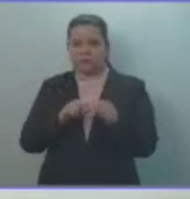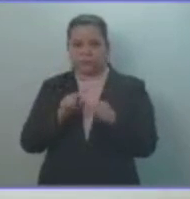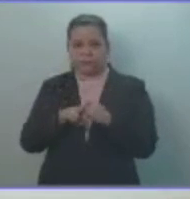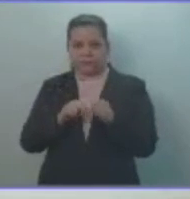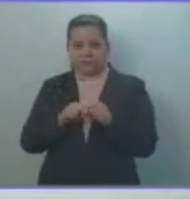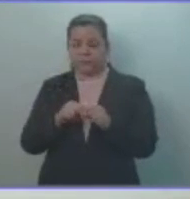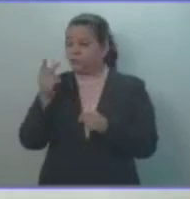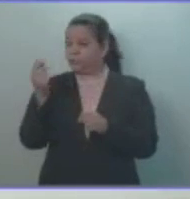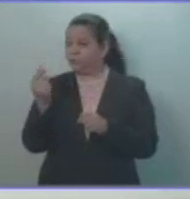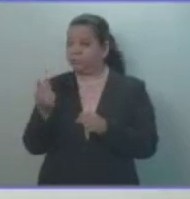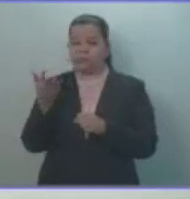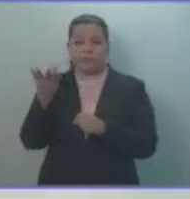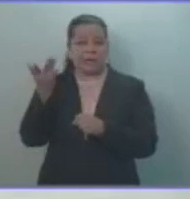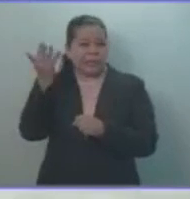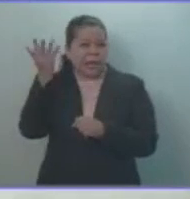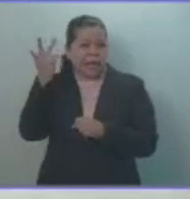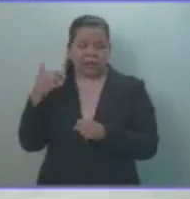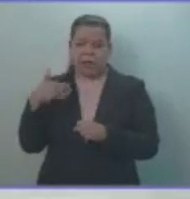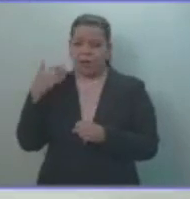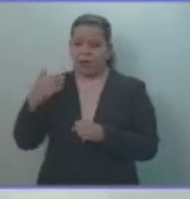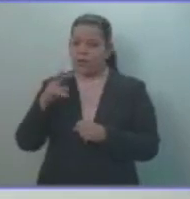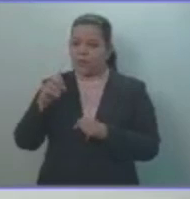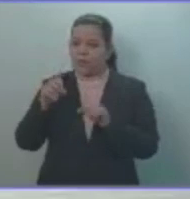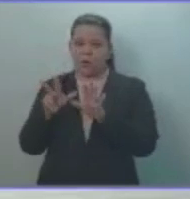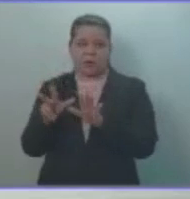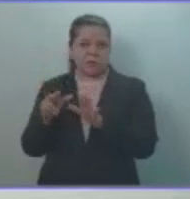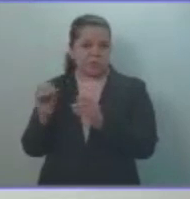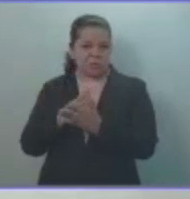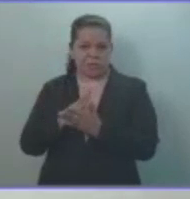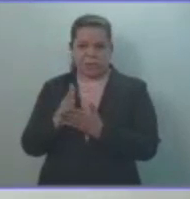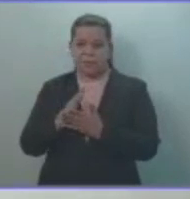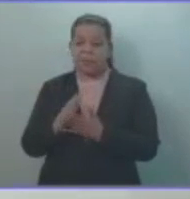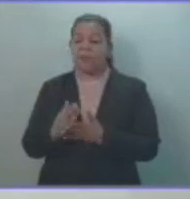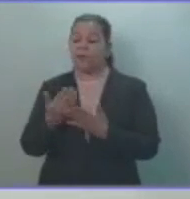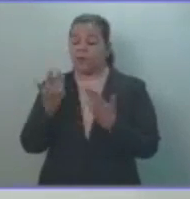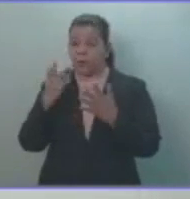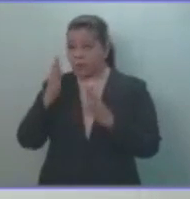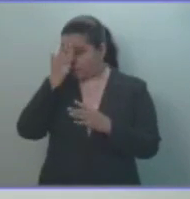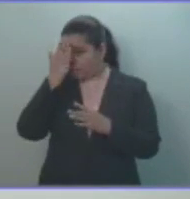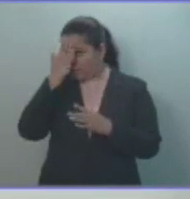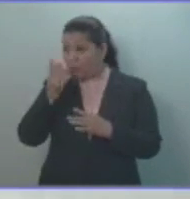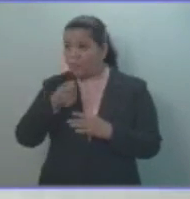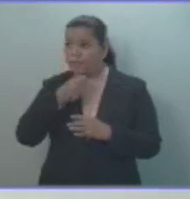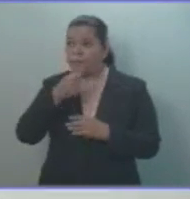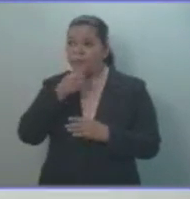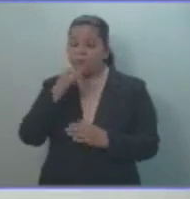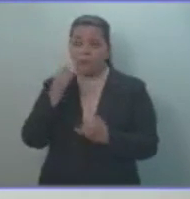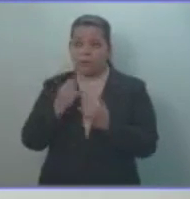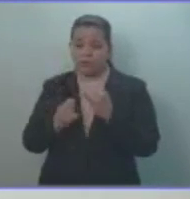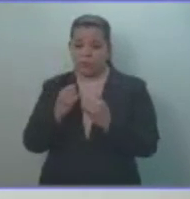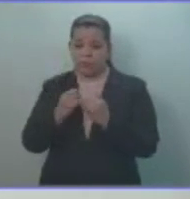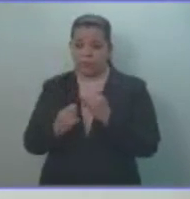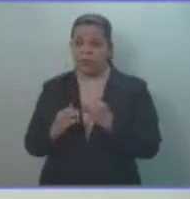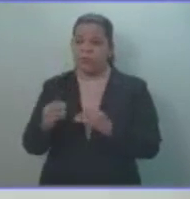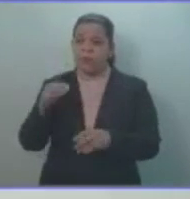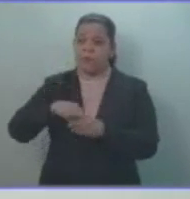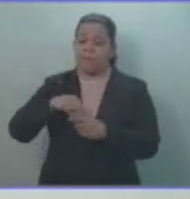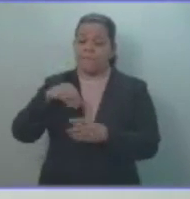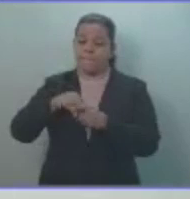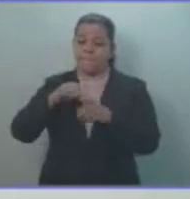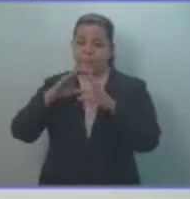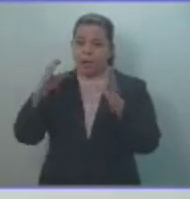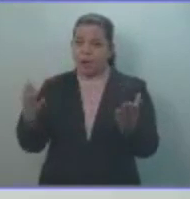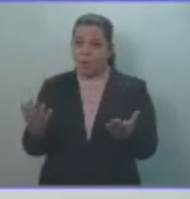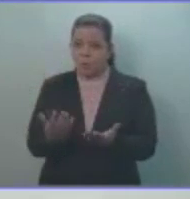monto que no se contabilizaba desde el año 2008, validando con ello los datos del último informe Doing Business del Banco Mundial,